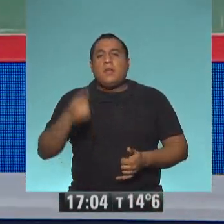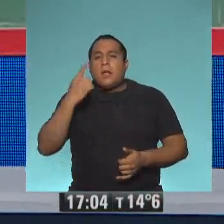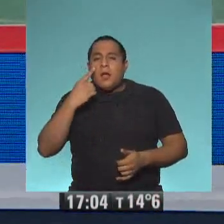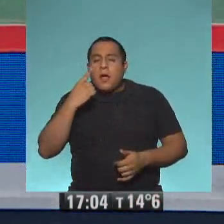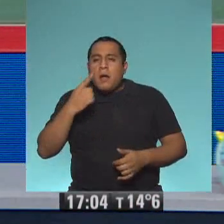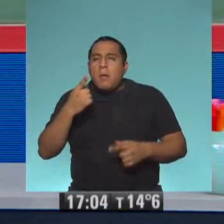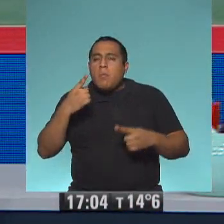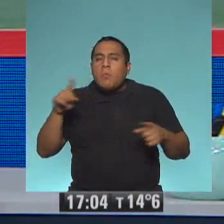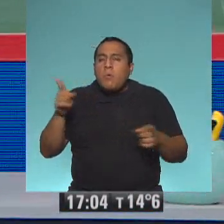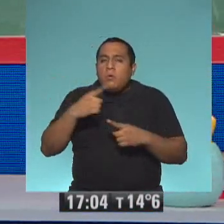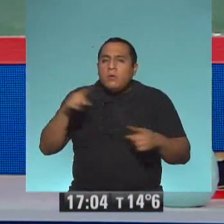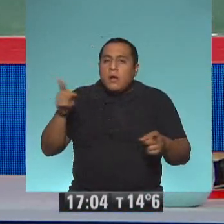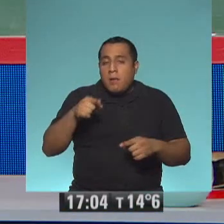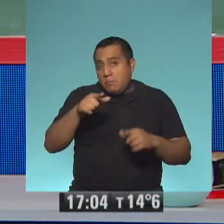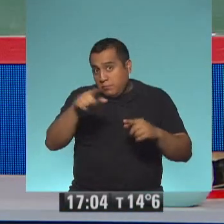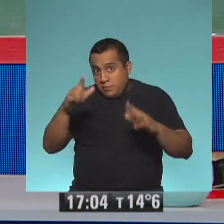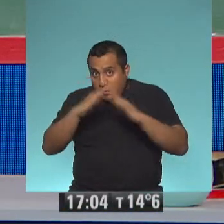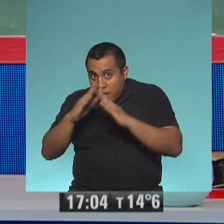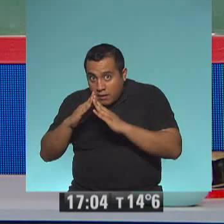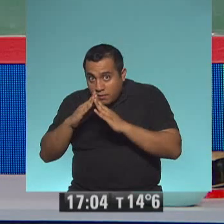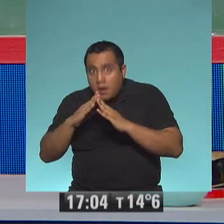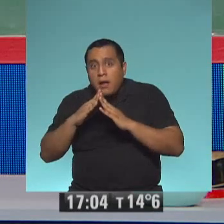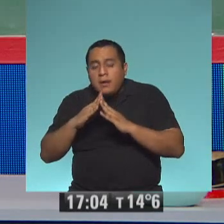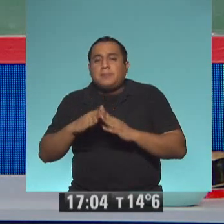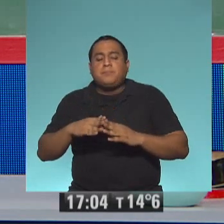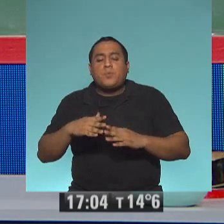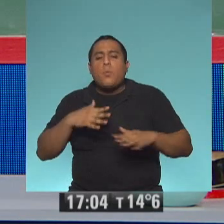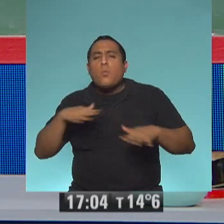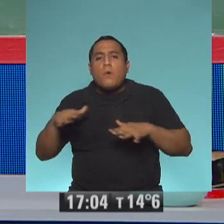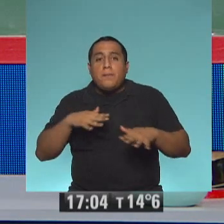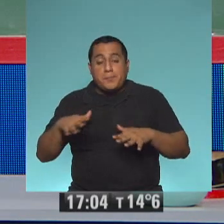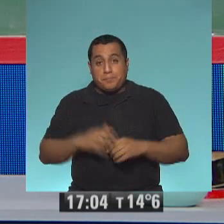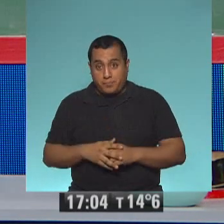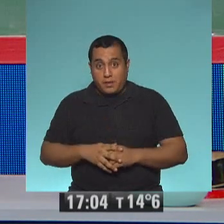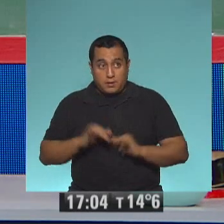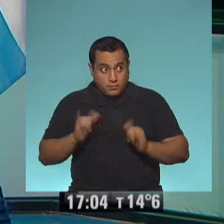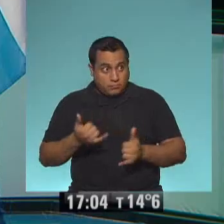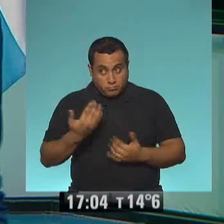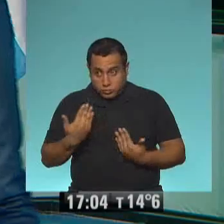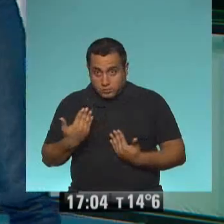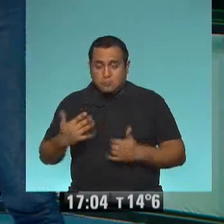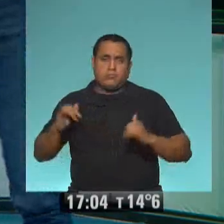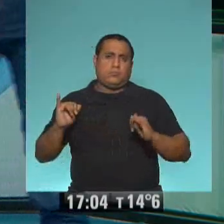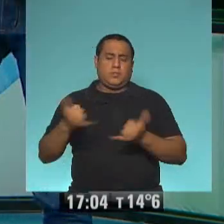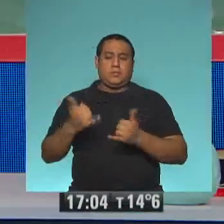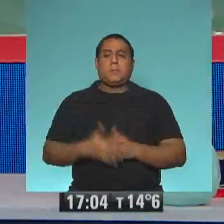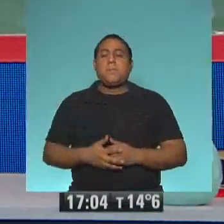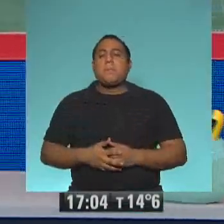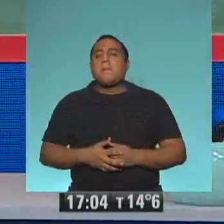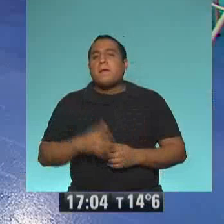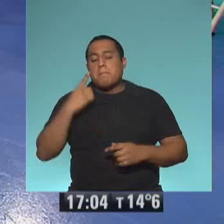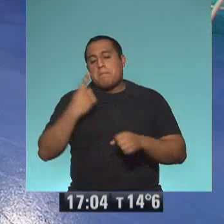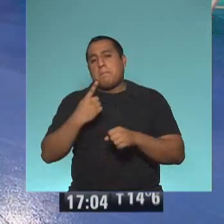poquito de música hoy en casa vamos a hacer un poquito entró en calor haciendo el lugar se anima a este distanciamiento